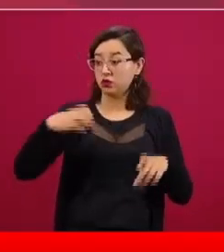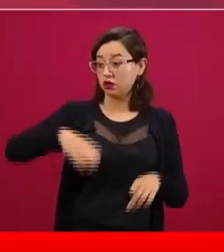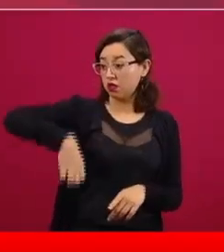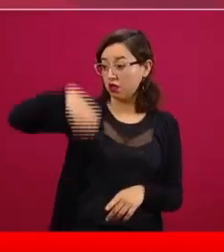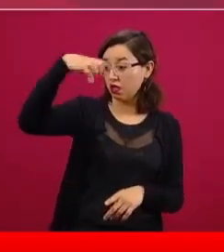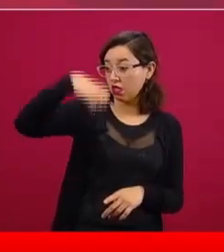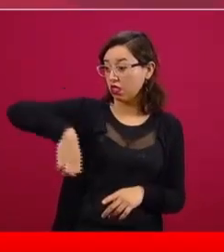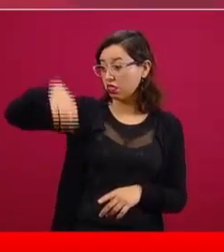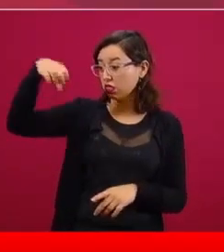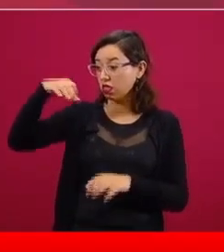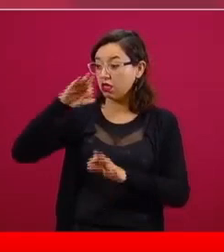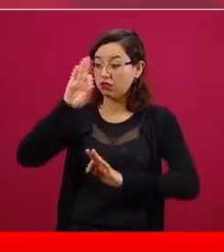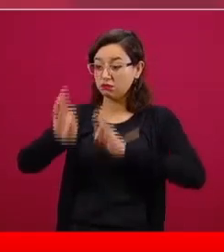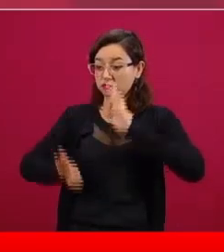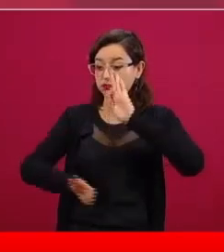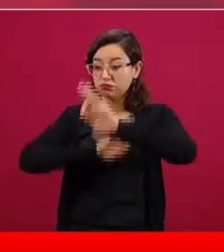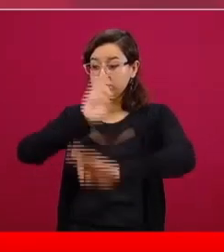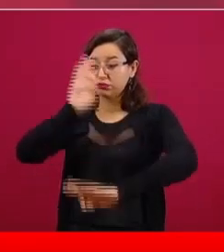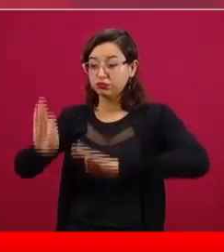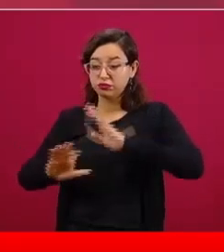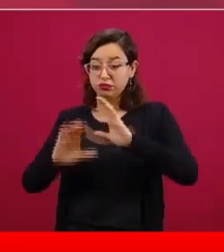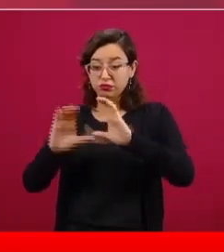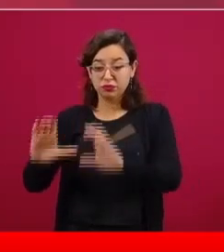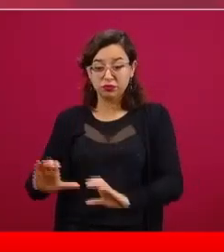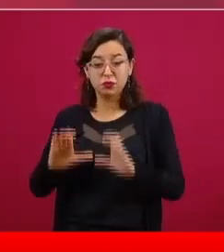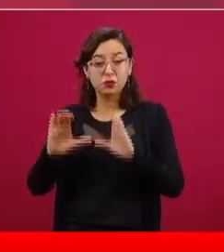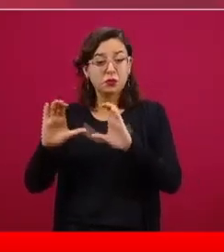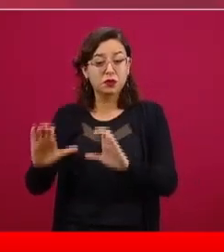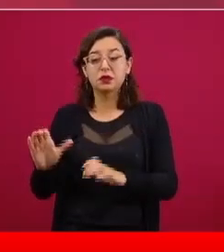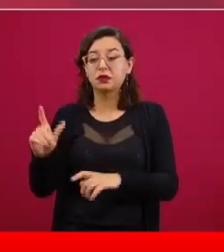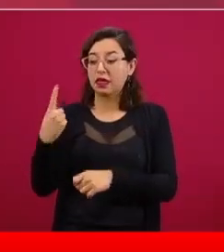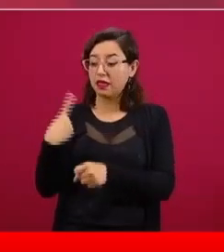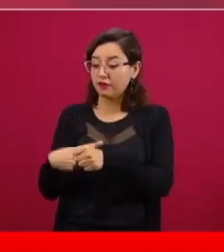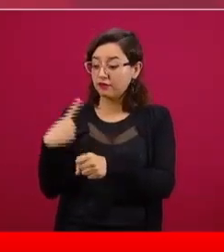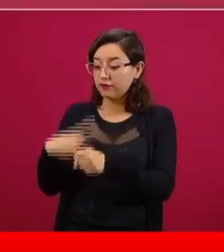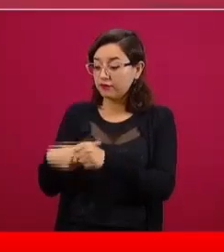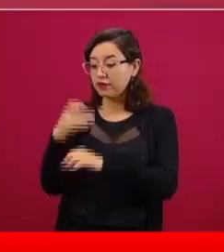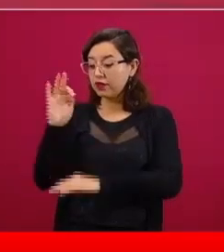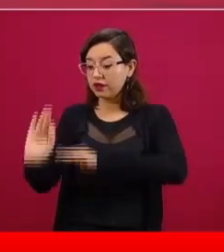mayores, a los enfermos,